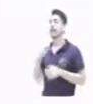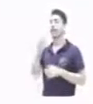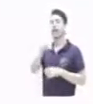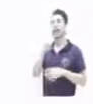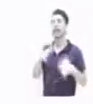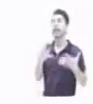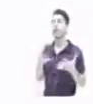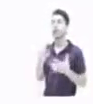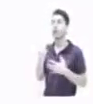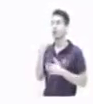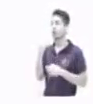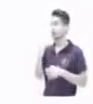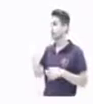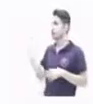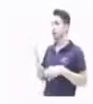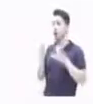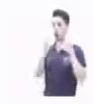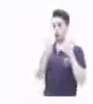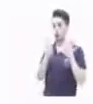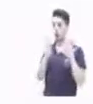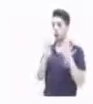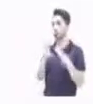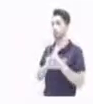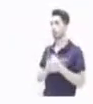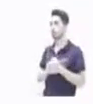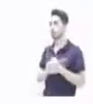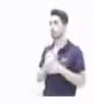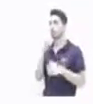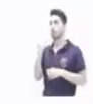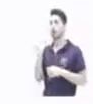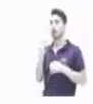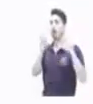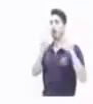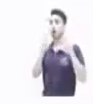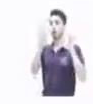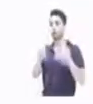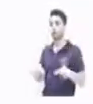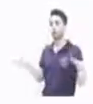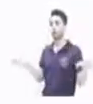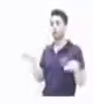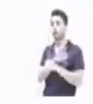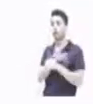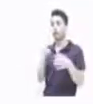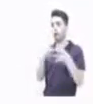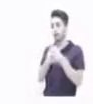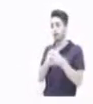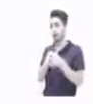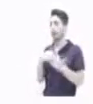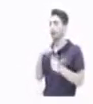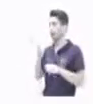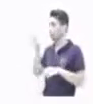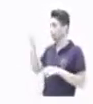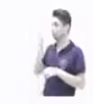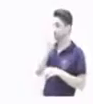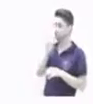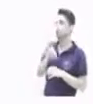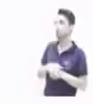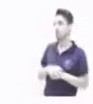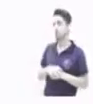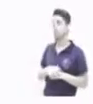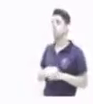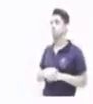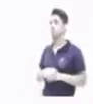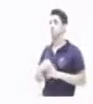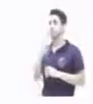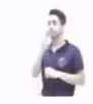Entonces, ¿cuánto vale n? N vale 8, porque son 8 personas las del grupo. Y r sería la que yo voy a tomar,